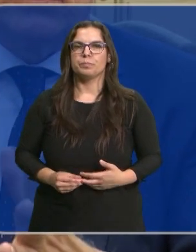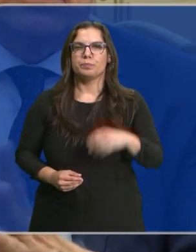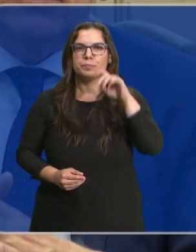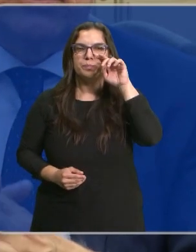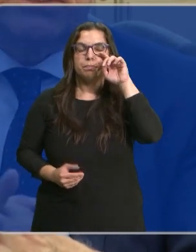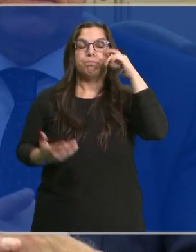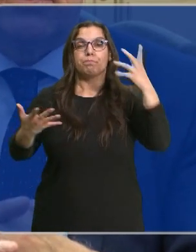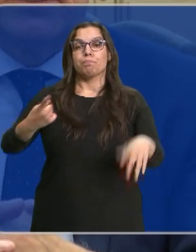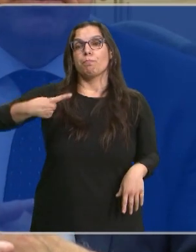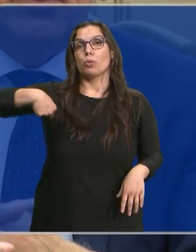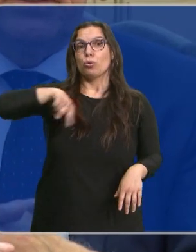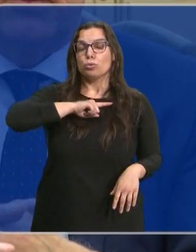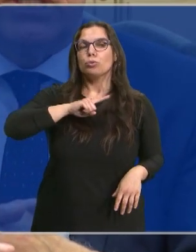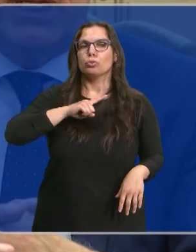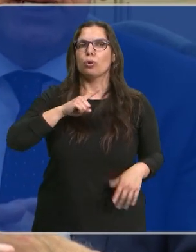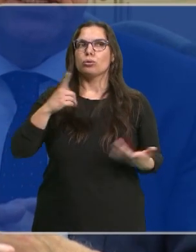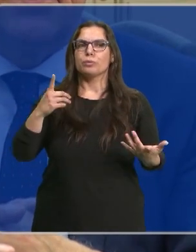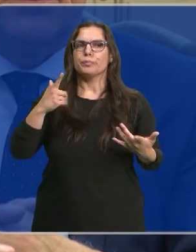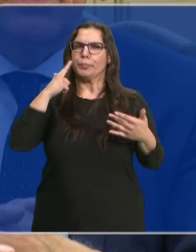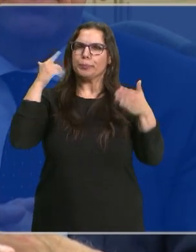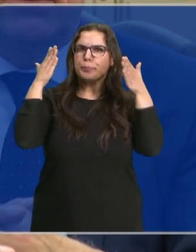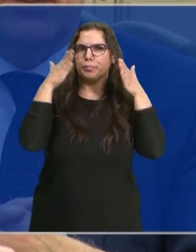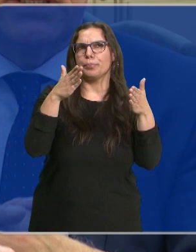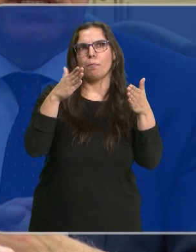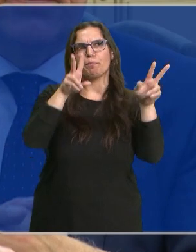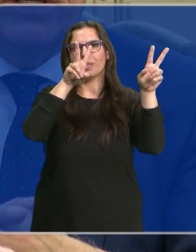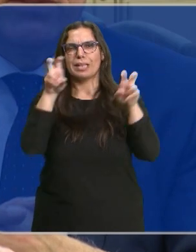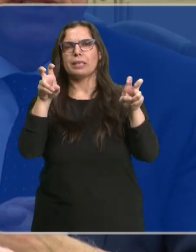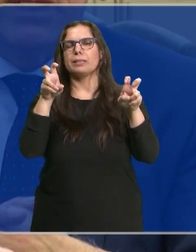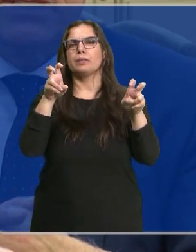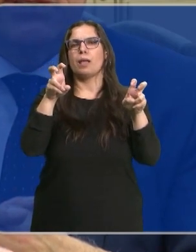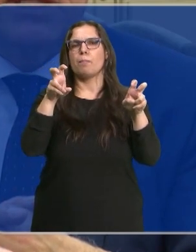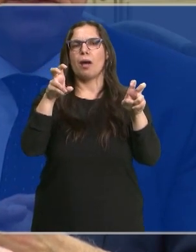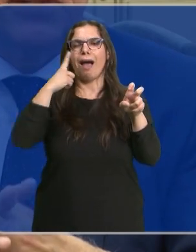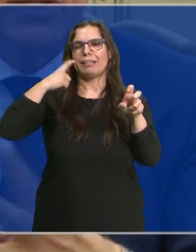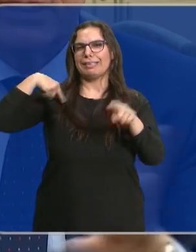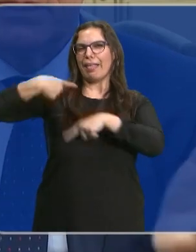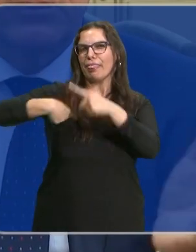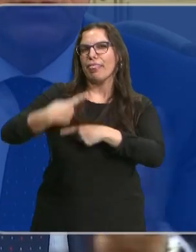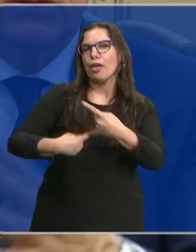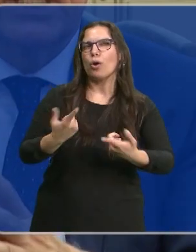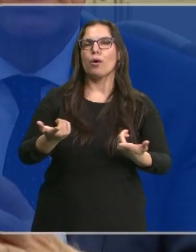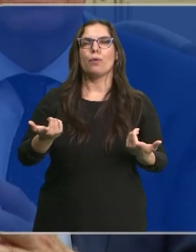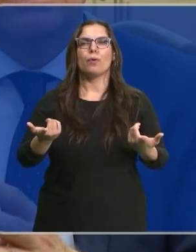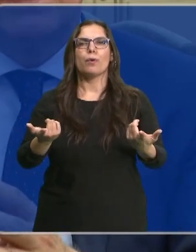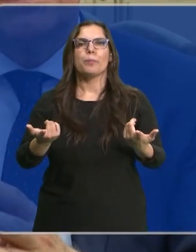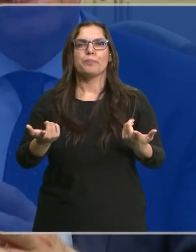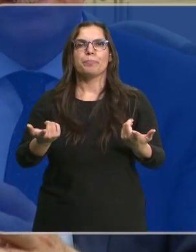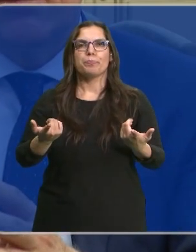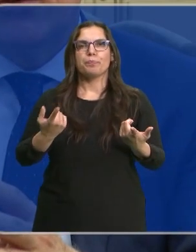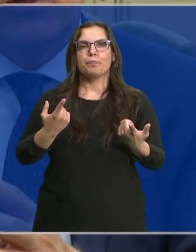Bueno, nosotros estamos poniendo mucha atención en todo lo que se refiere a nuestras tradiciones, todo lo que